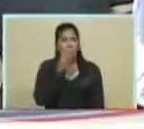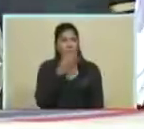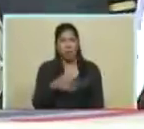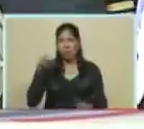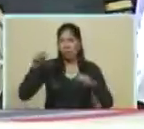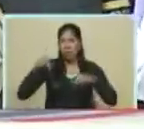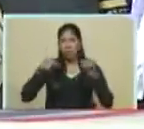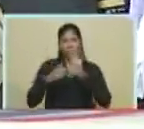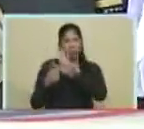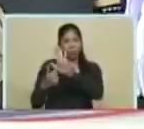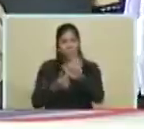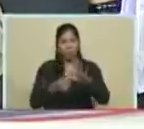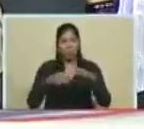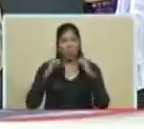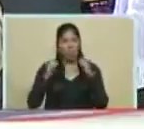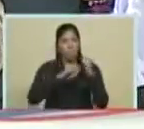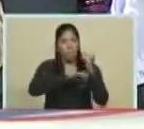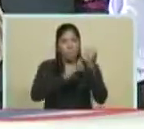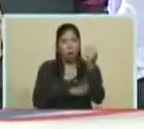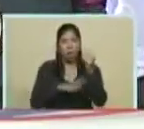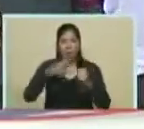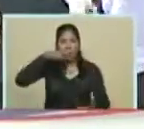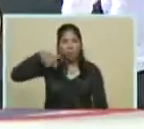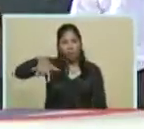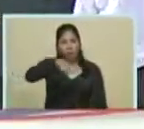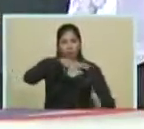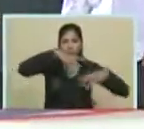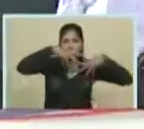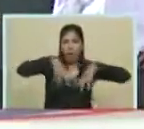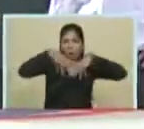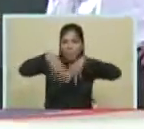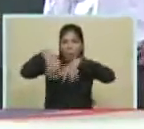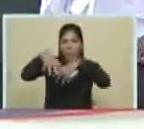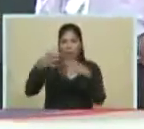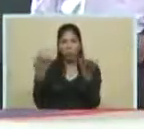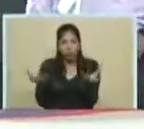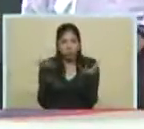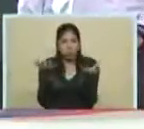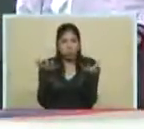Maravillosa demostración de poder popular en las calles hoy,